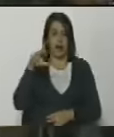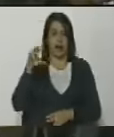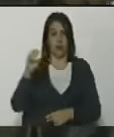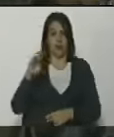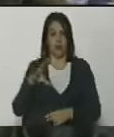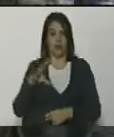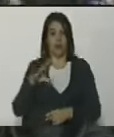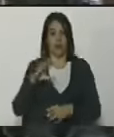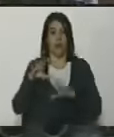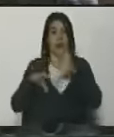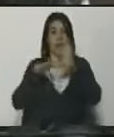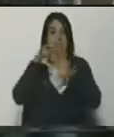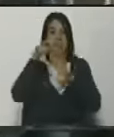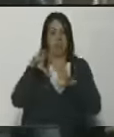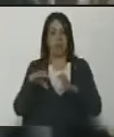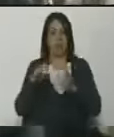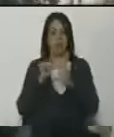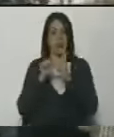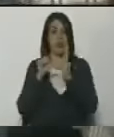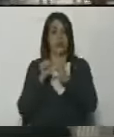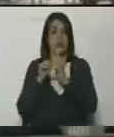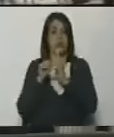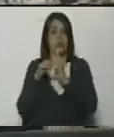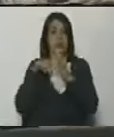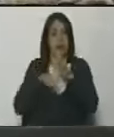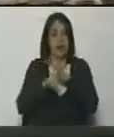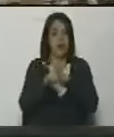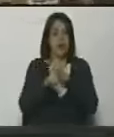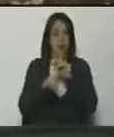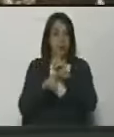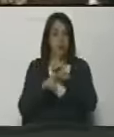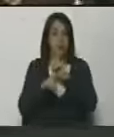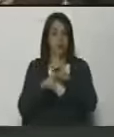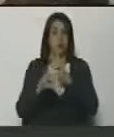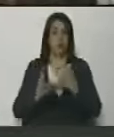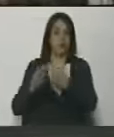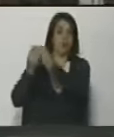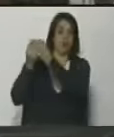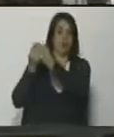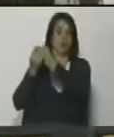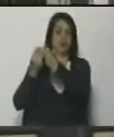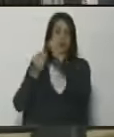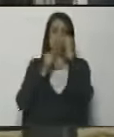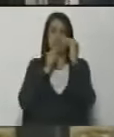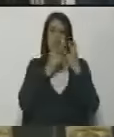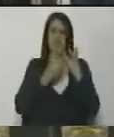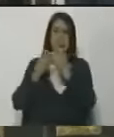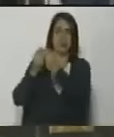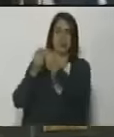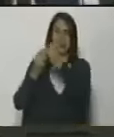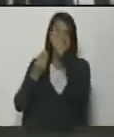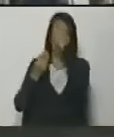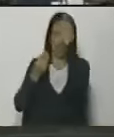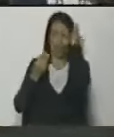vemos a ninguna de las mascotas, ¿no lo dejó entrar al protocolo? Se la llevaron. ¿Quién se la llevó?